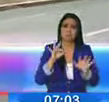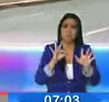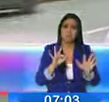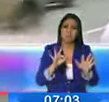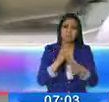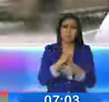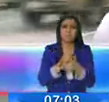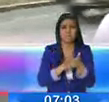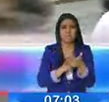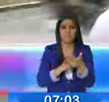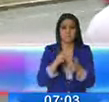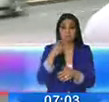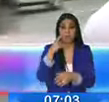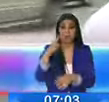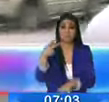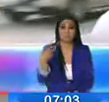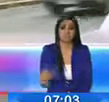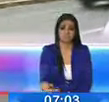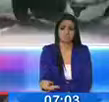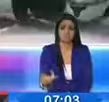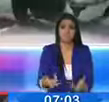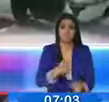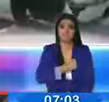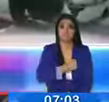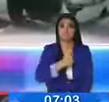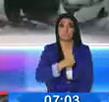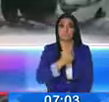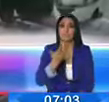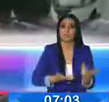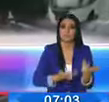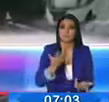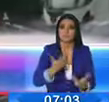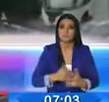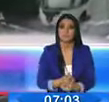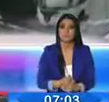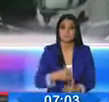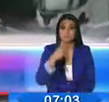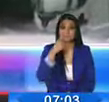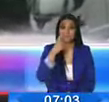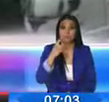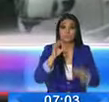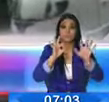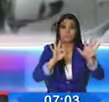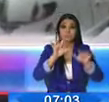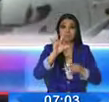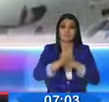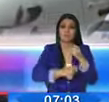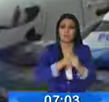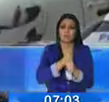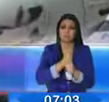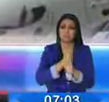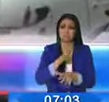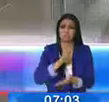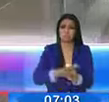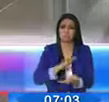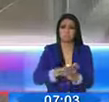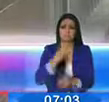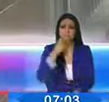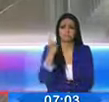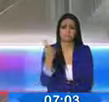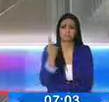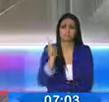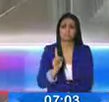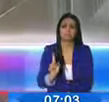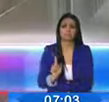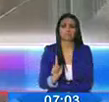el hombre estaba ya echado y creo que le dio un infarto aparentemente al hombre de 83 años de edad lo vieron caminando sobre la vidriera avanzando hasta